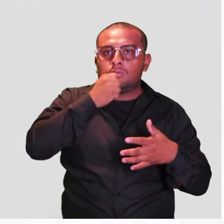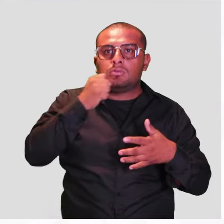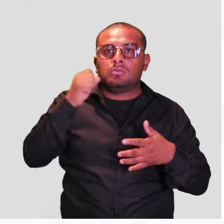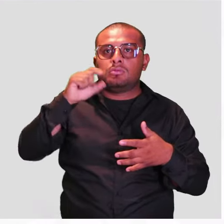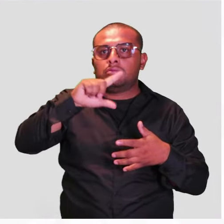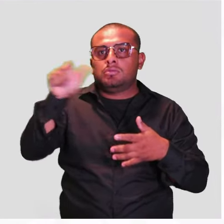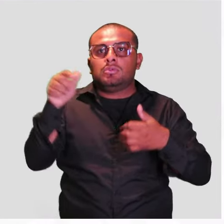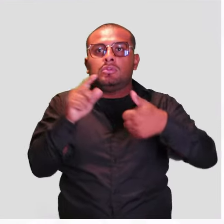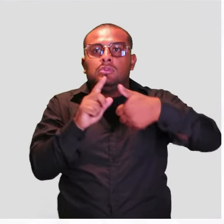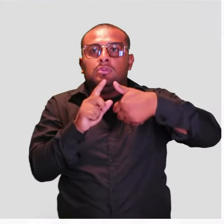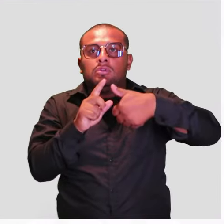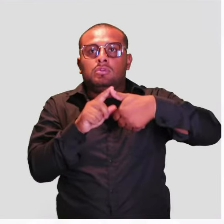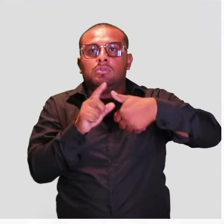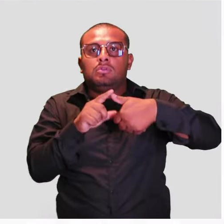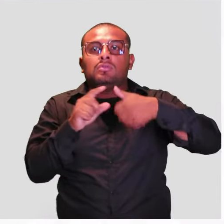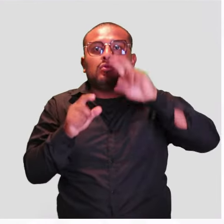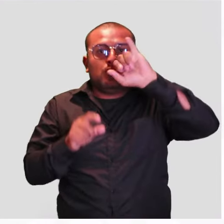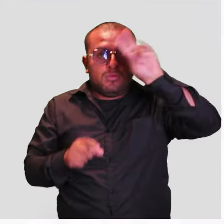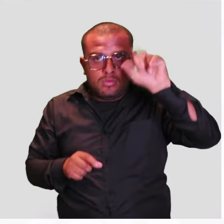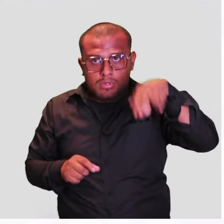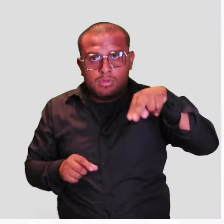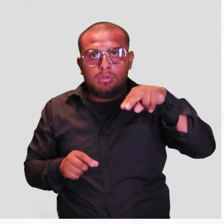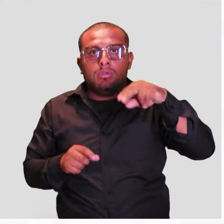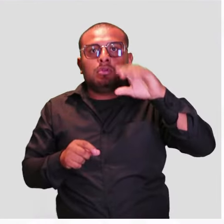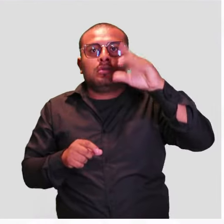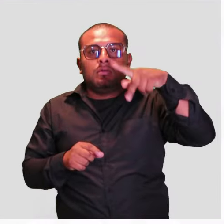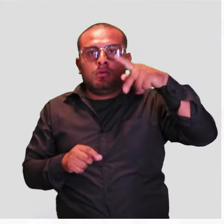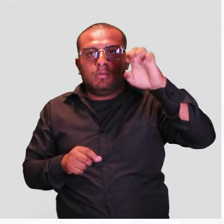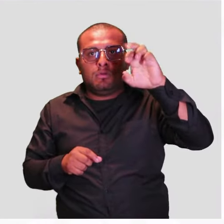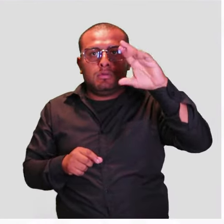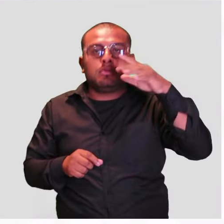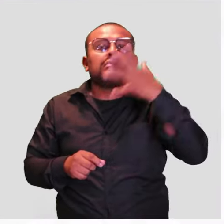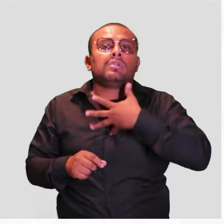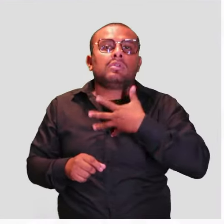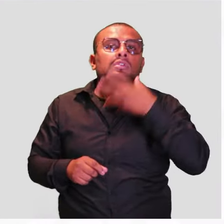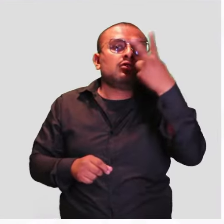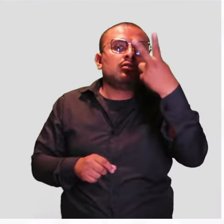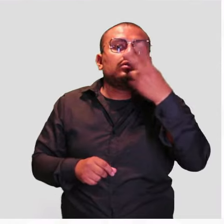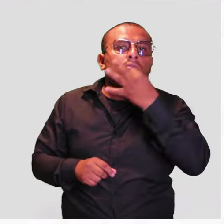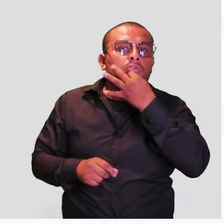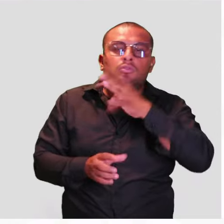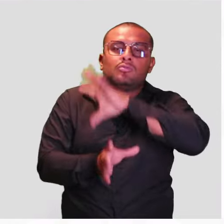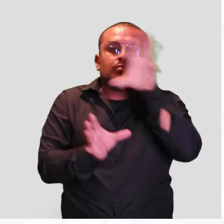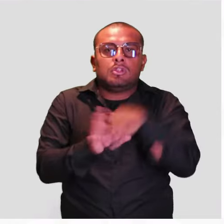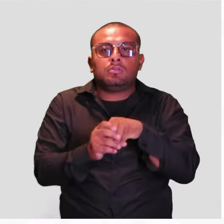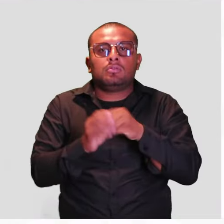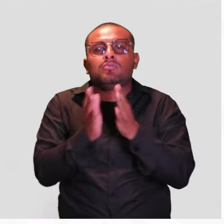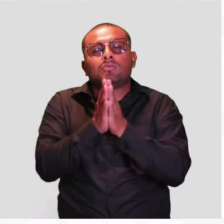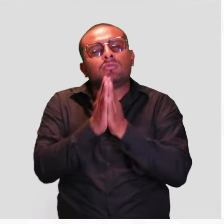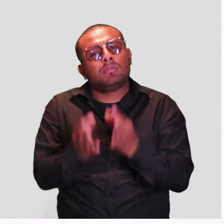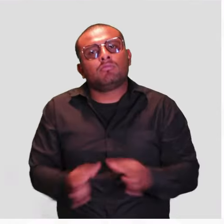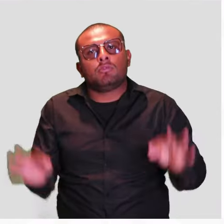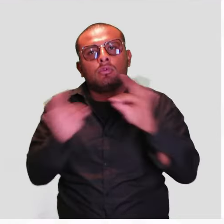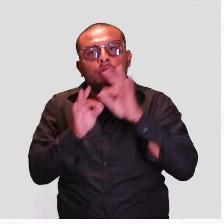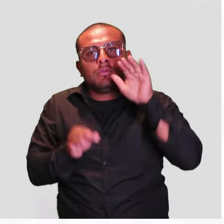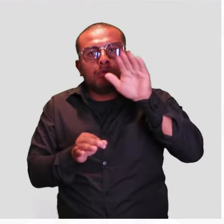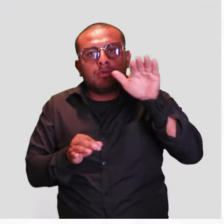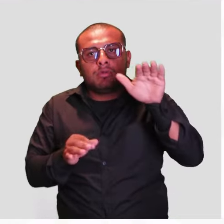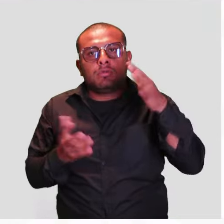cuenta con los 3 minutos íntegros de su bolsa de tiempo. Es por ello que es importante que